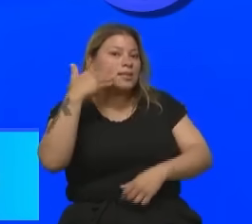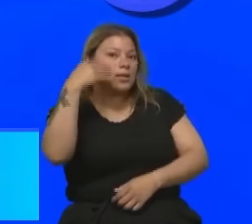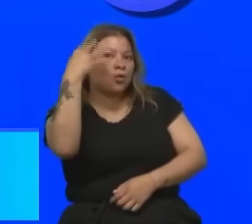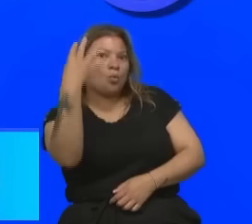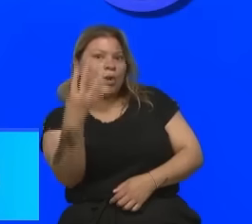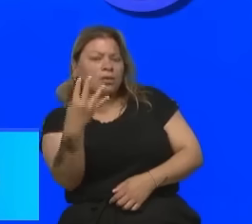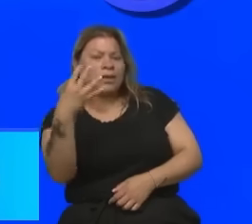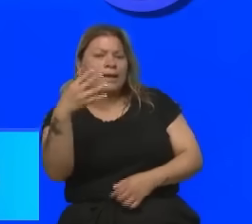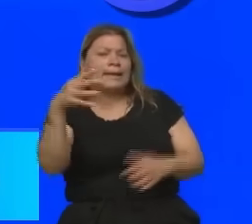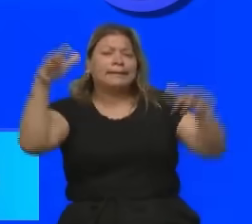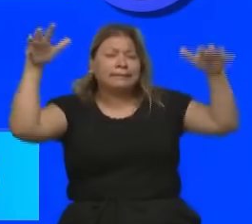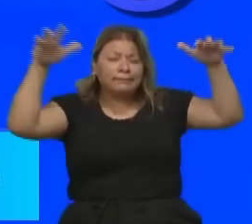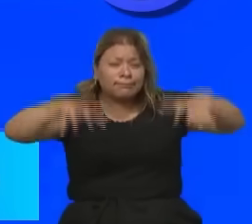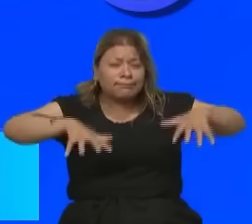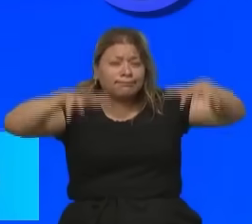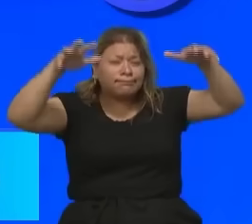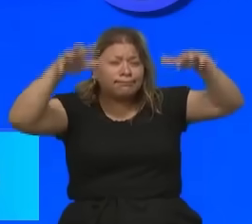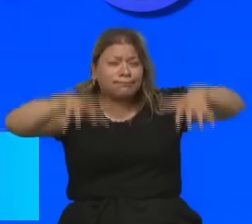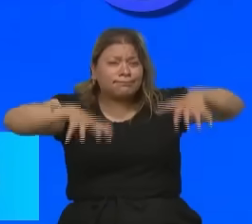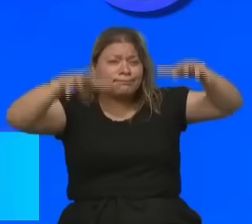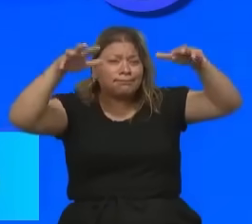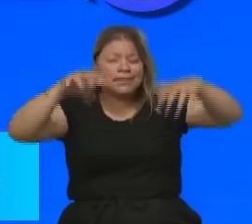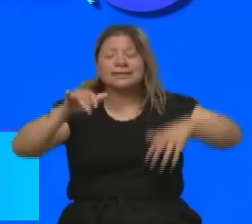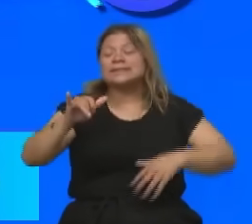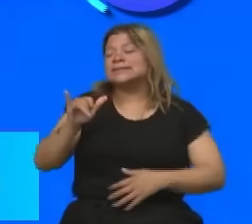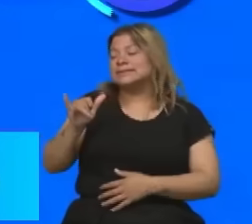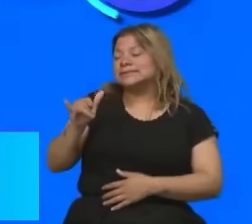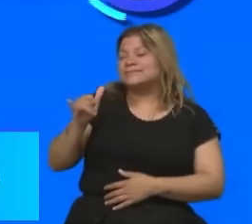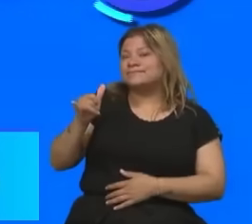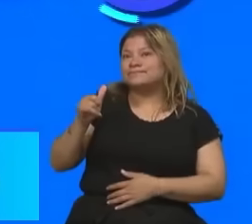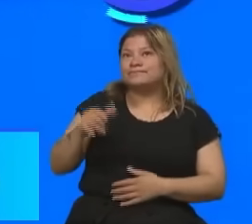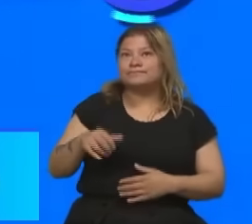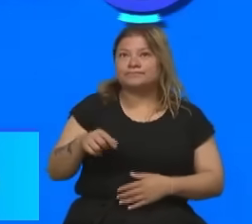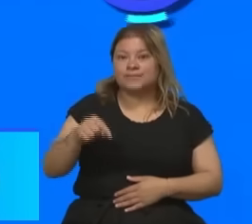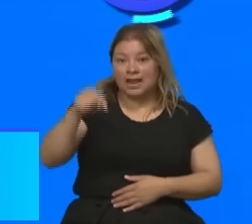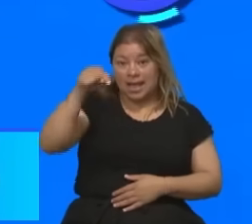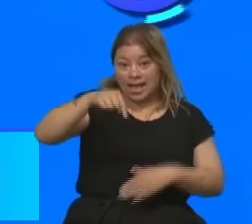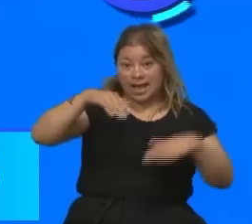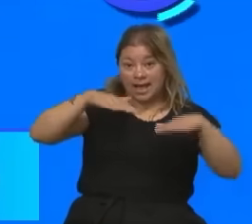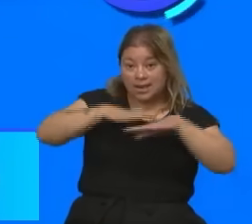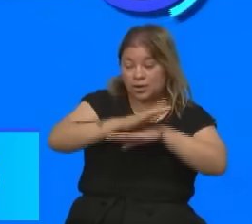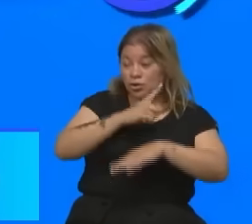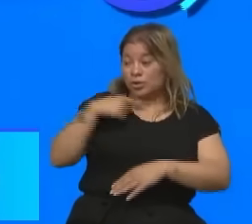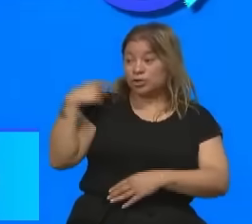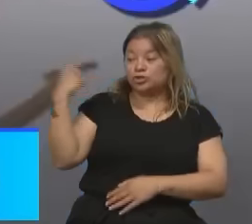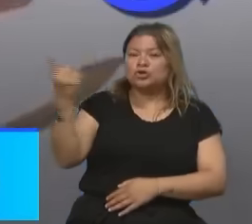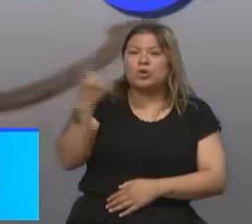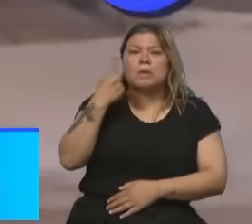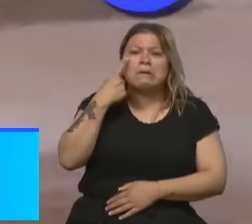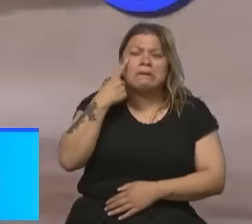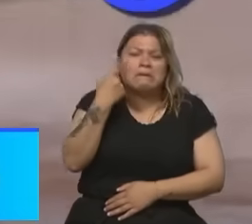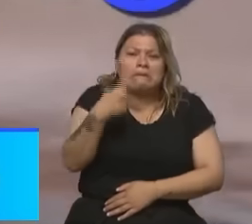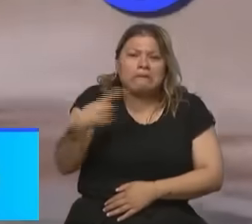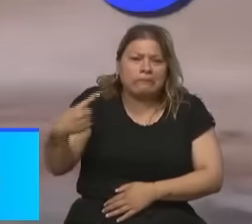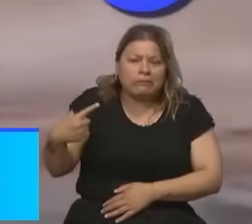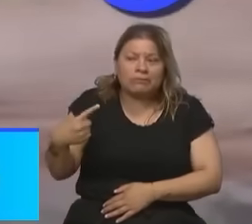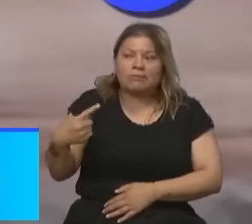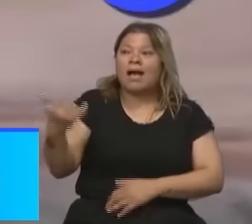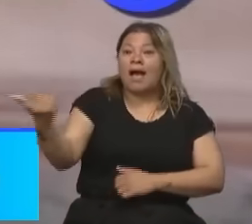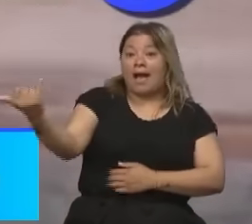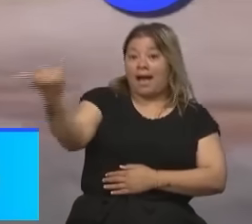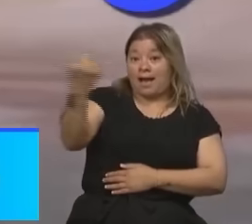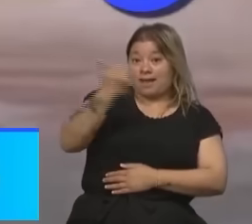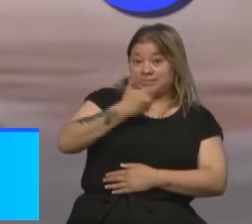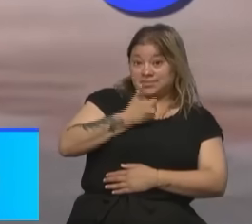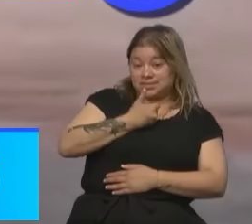un drama adicional. Sí, a ver, aquí en la ciudad lo que vivimos nosotros fue, nos llegó un aviso que todas